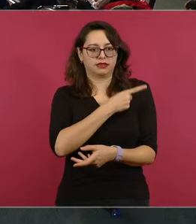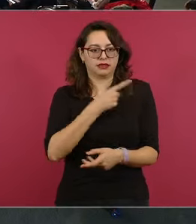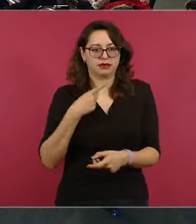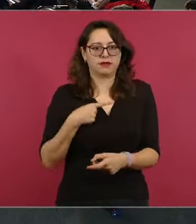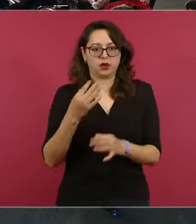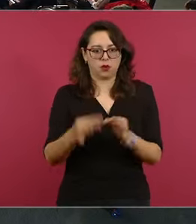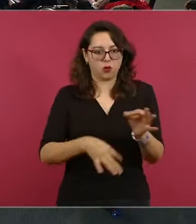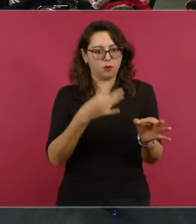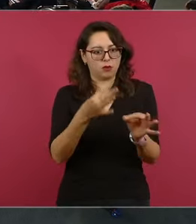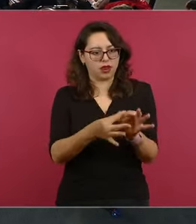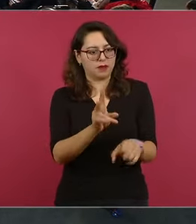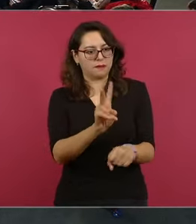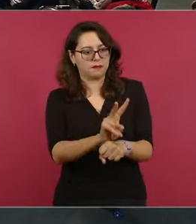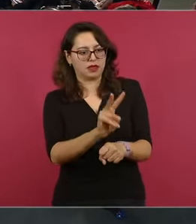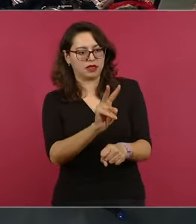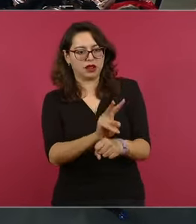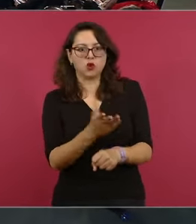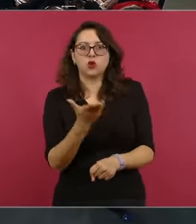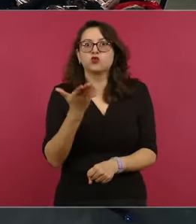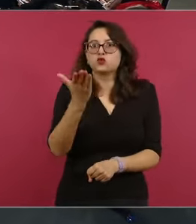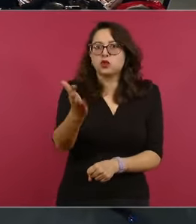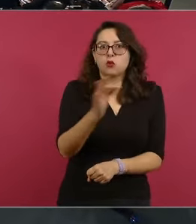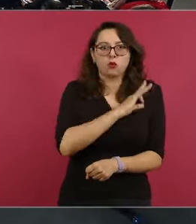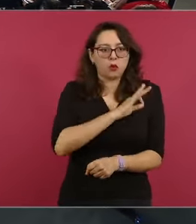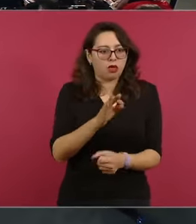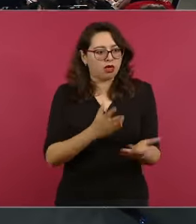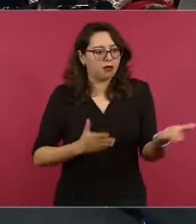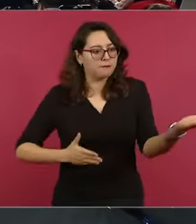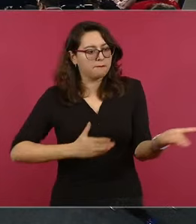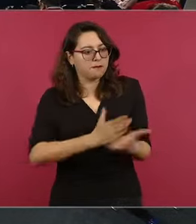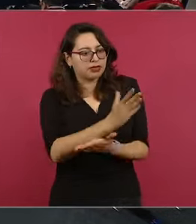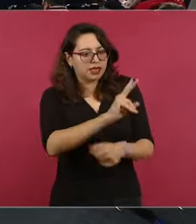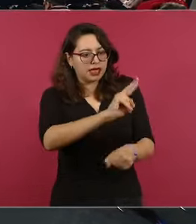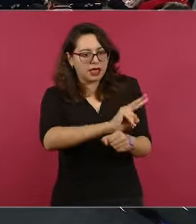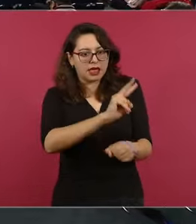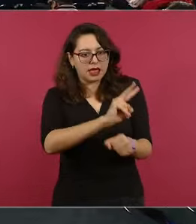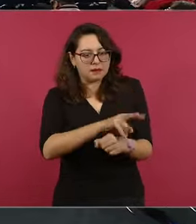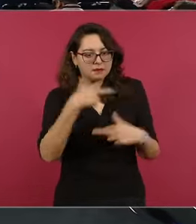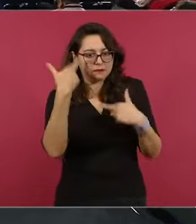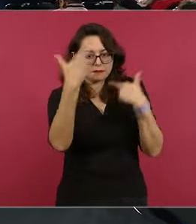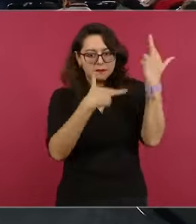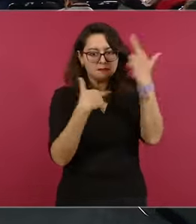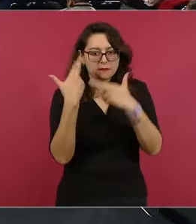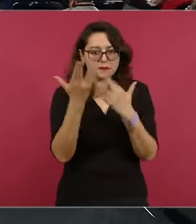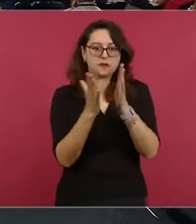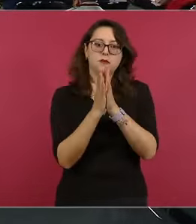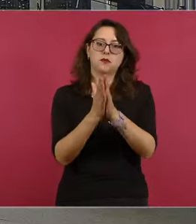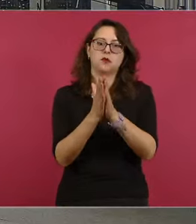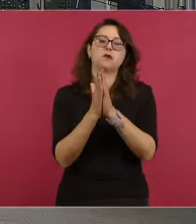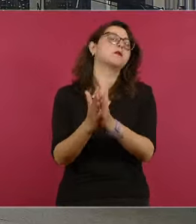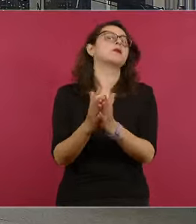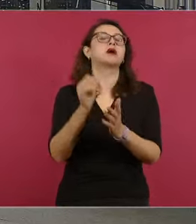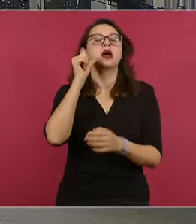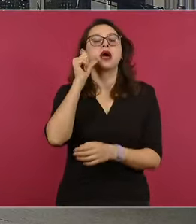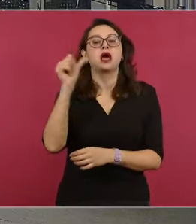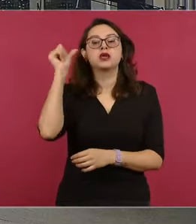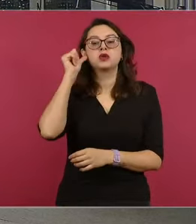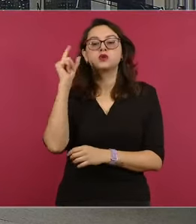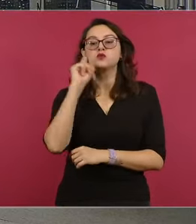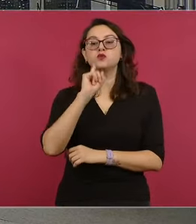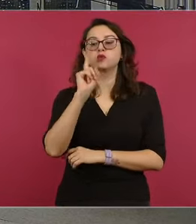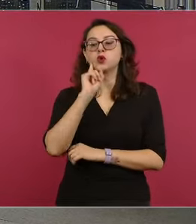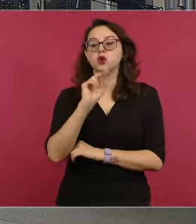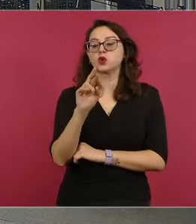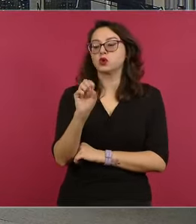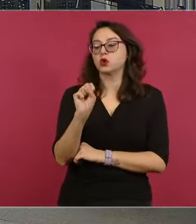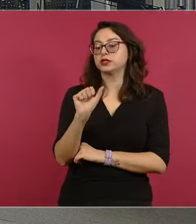estar al pendiente de cómo se hacen las obras. Son varias calles. Ayer escuchaba a la secretaria Rosa Isela de